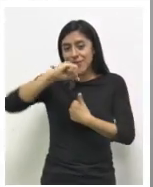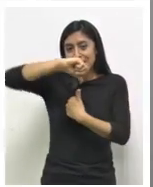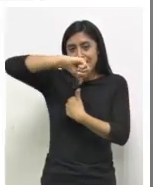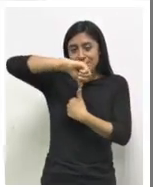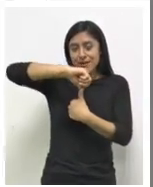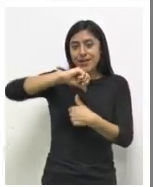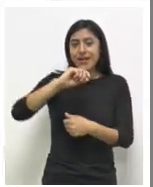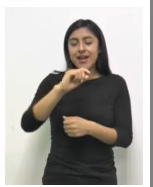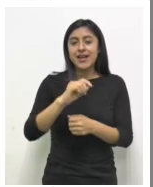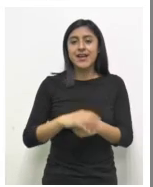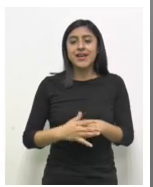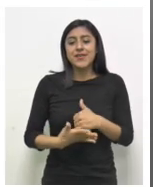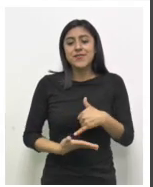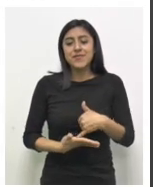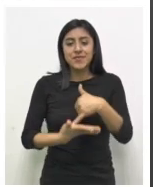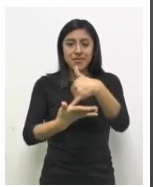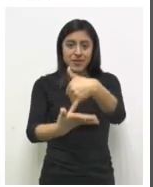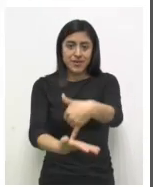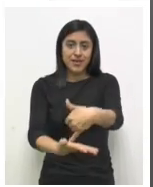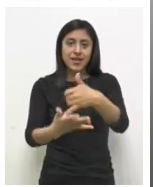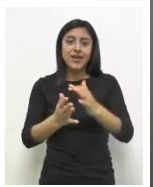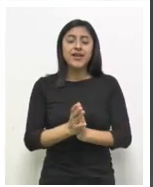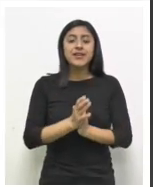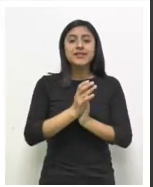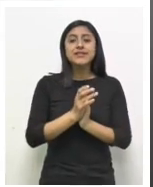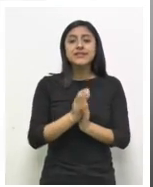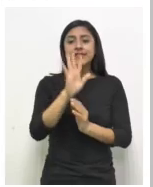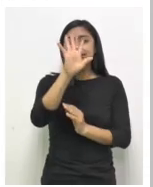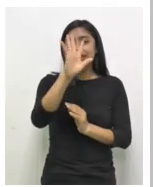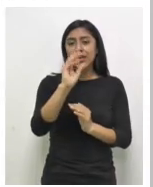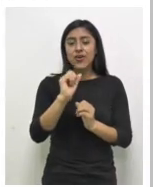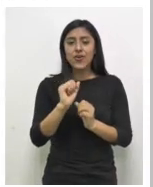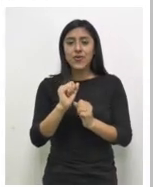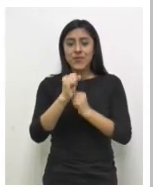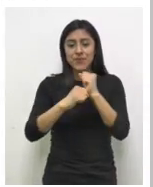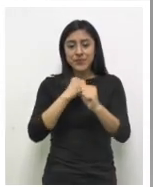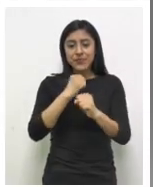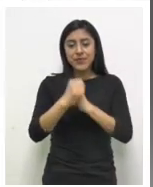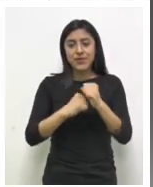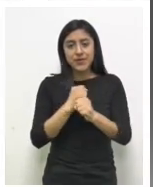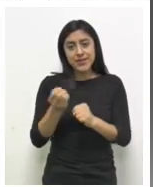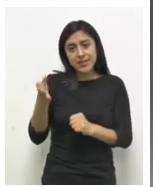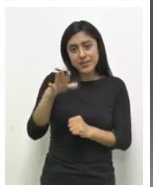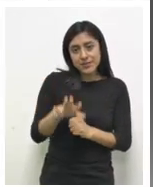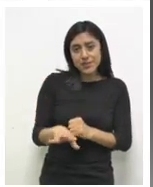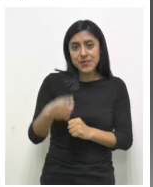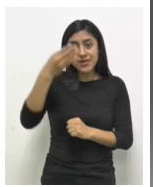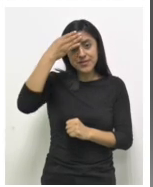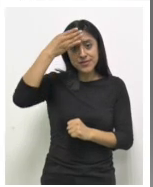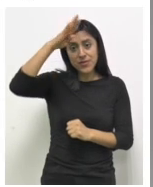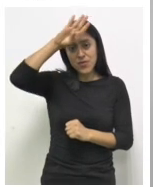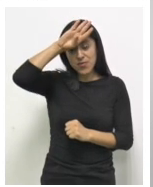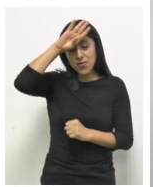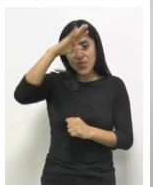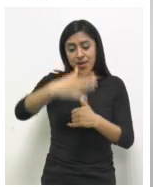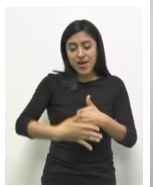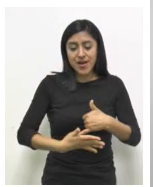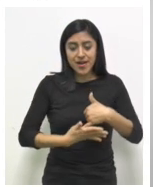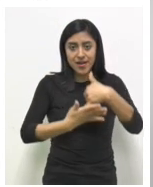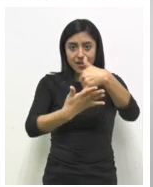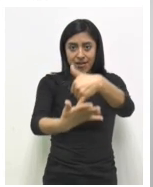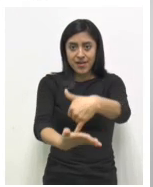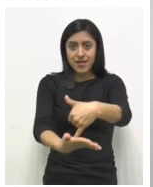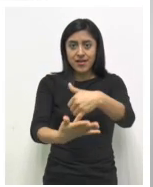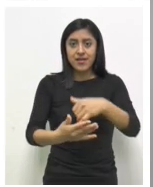de Festivales de Teatro de América, que recibió en 1977. 5 años después le fue otorgada la Orden Félix Varela por